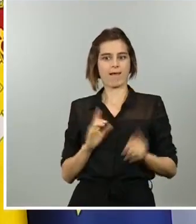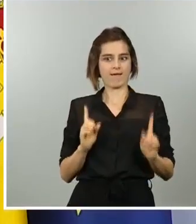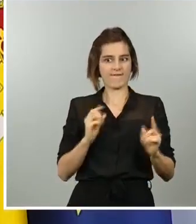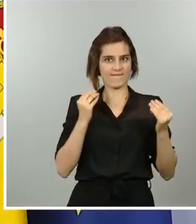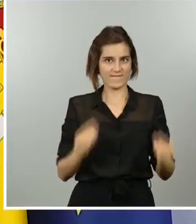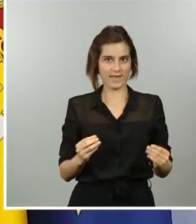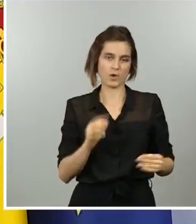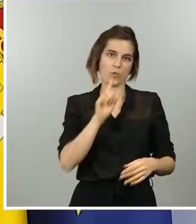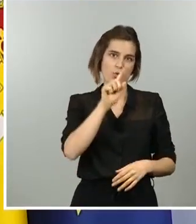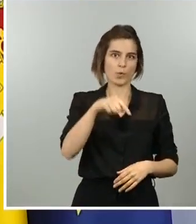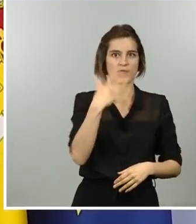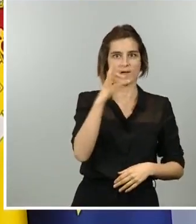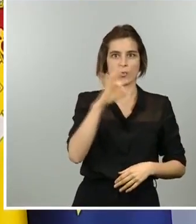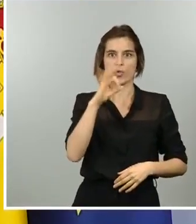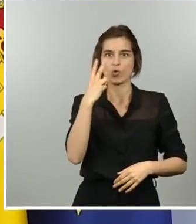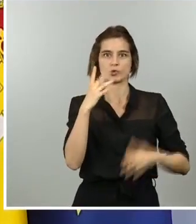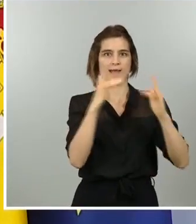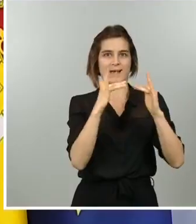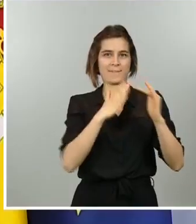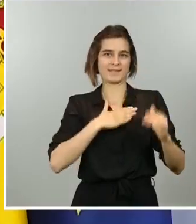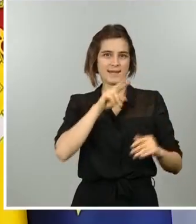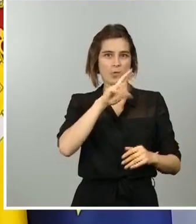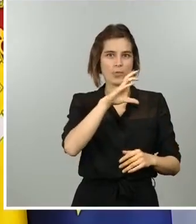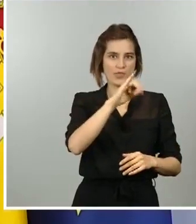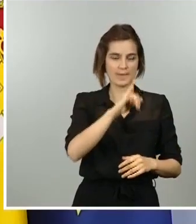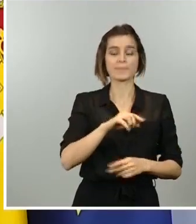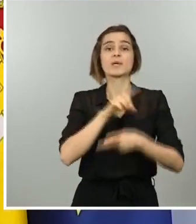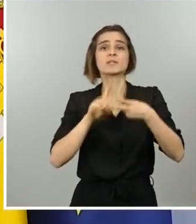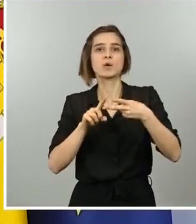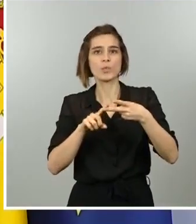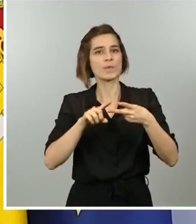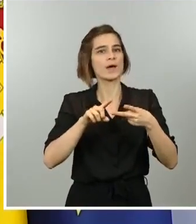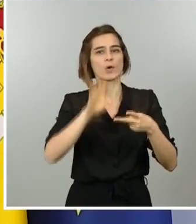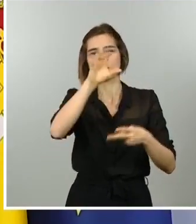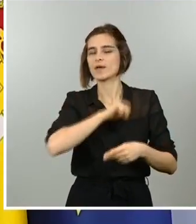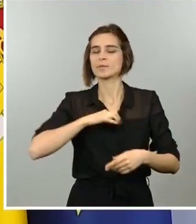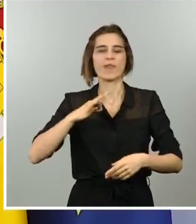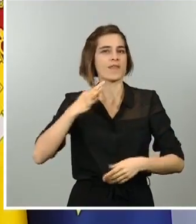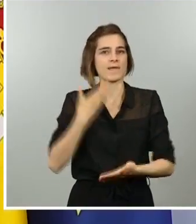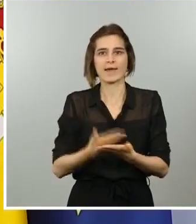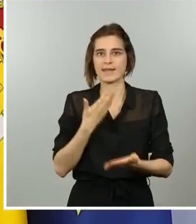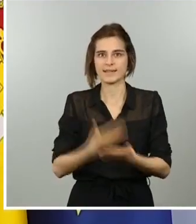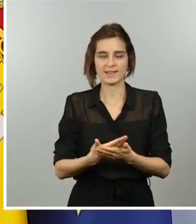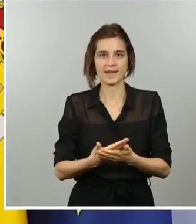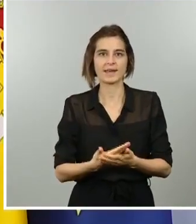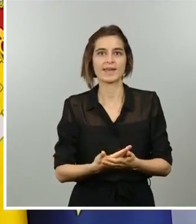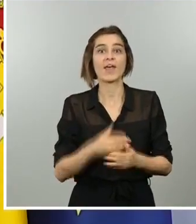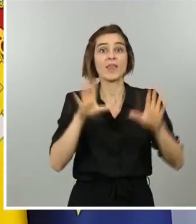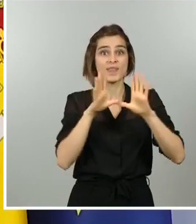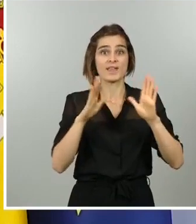por parte del territorio de referencia en cuestión de tener entre 37 y 40 camas de enfermos agudos por cada 10.000 habitantes.